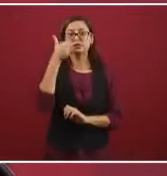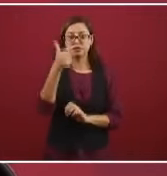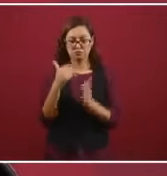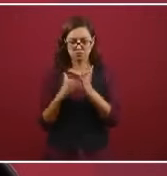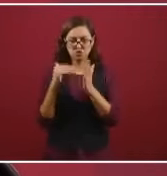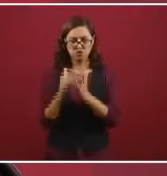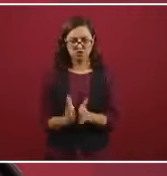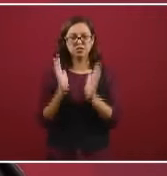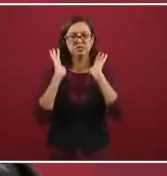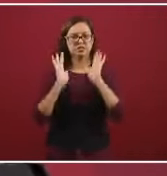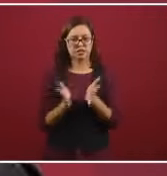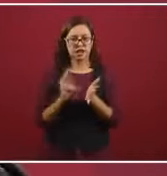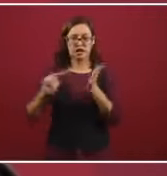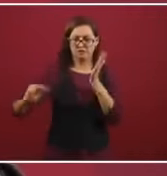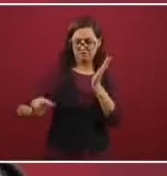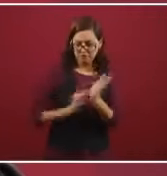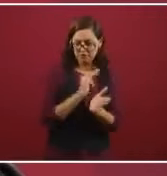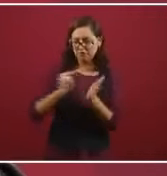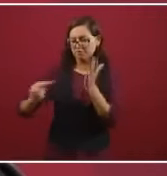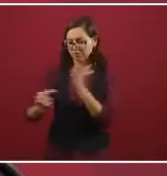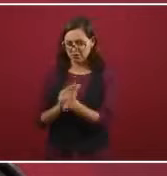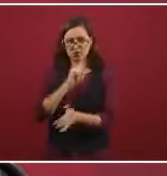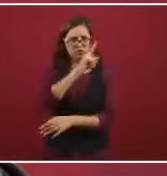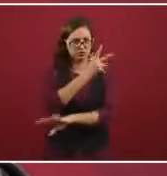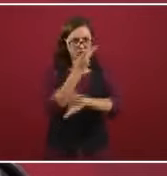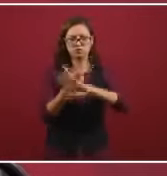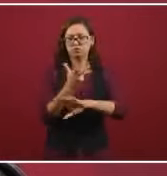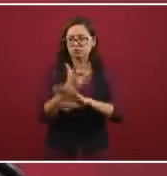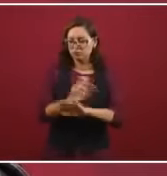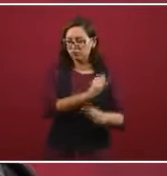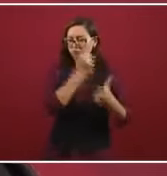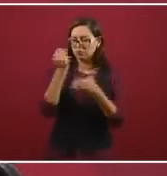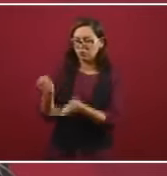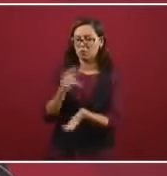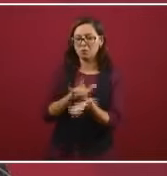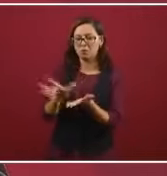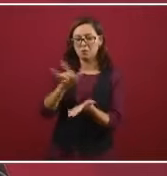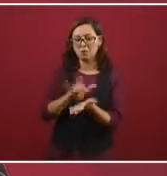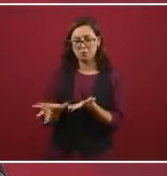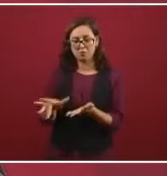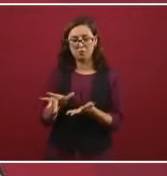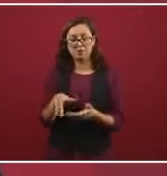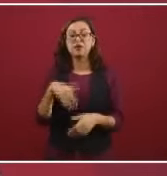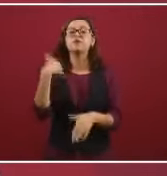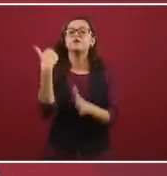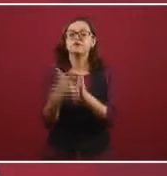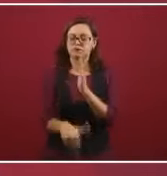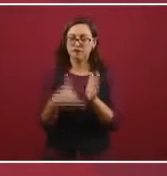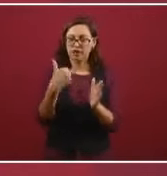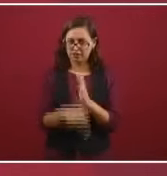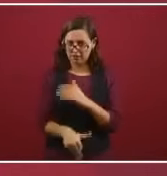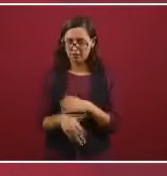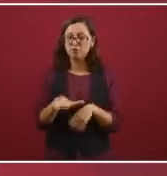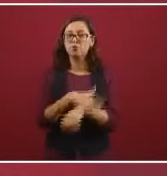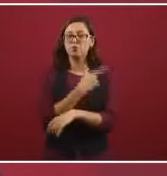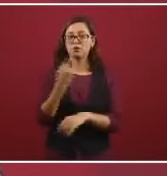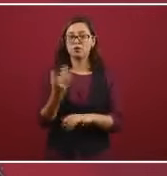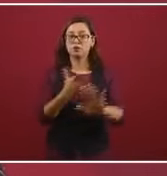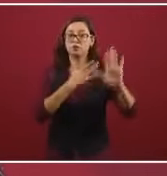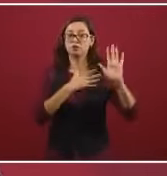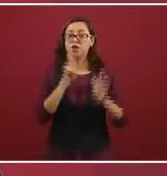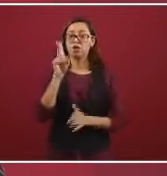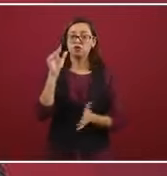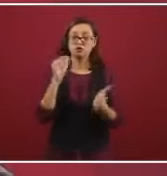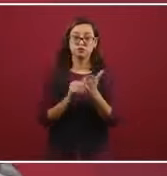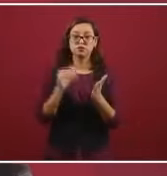intención, con financiamiento de Estados Unidos, y lo comprometido son 2 mil millones de dólares. Entonces, estamos